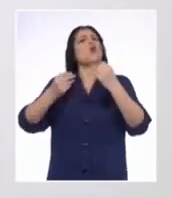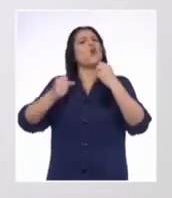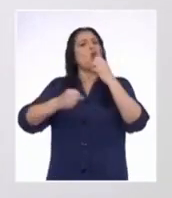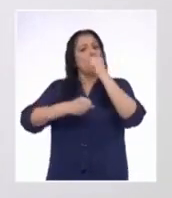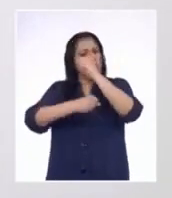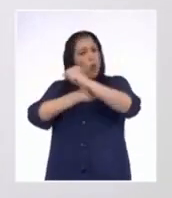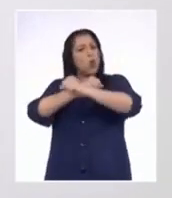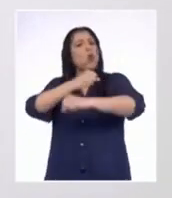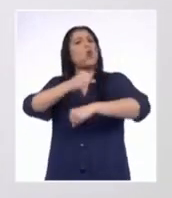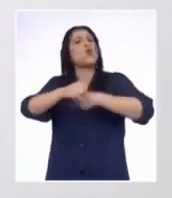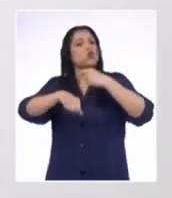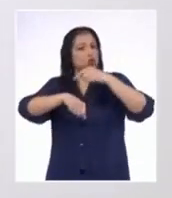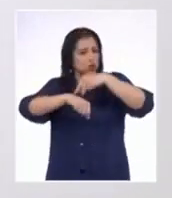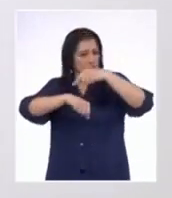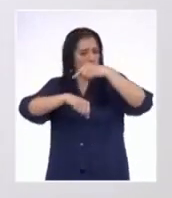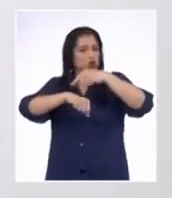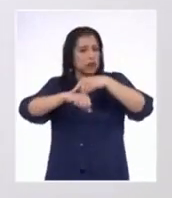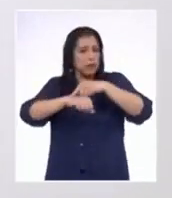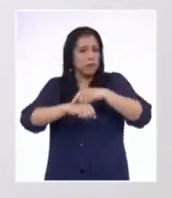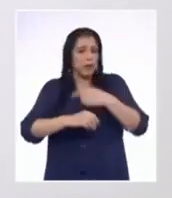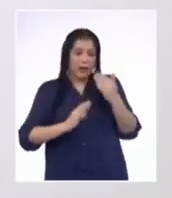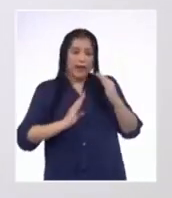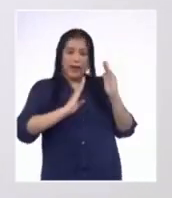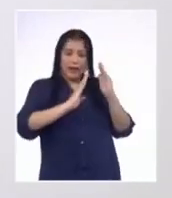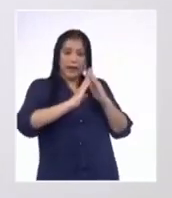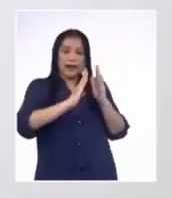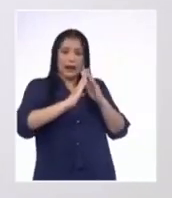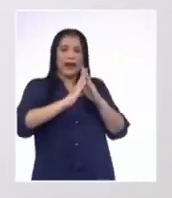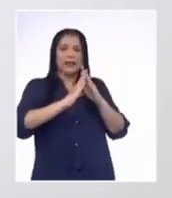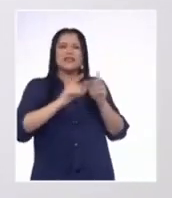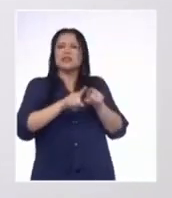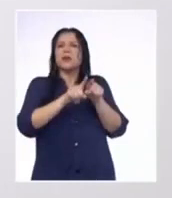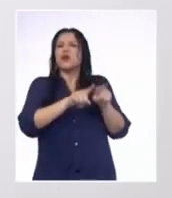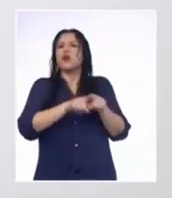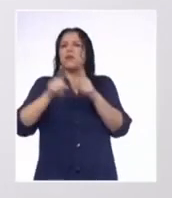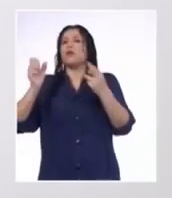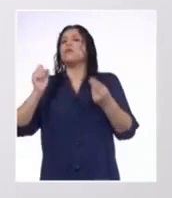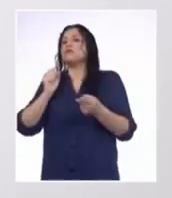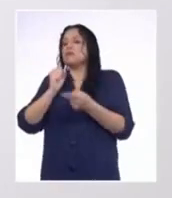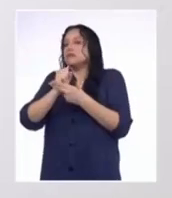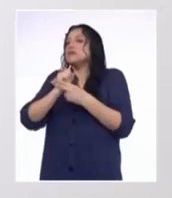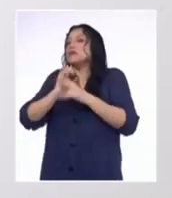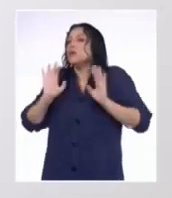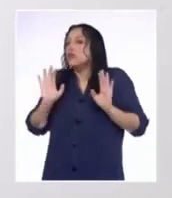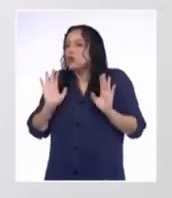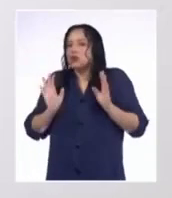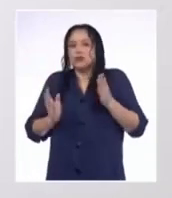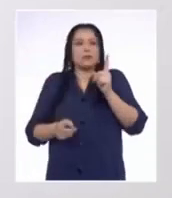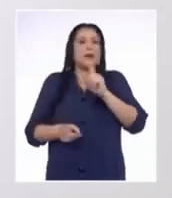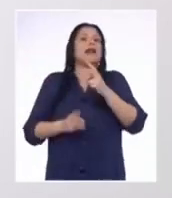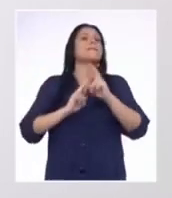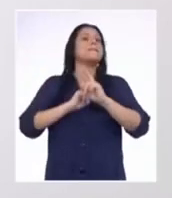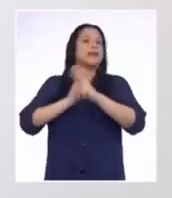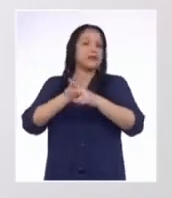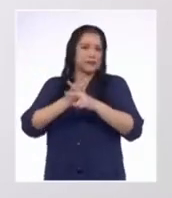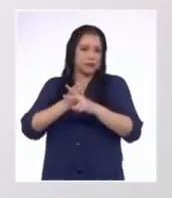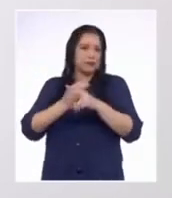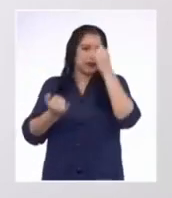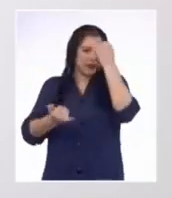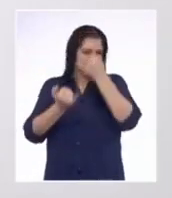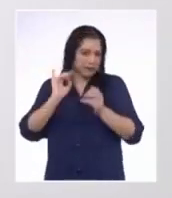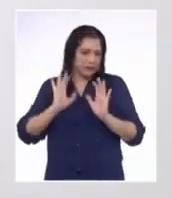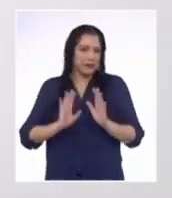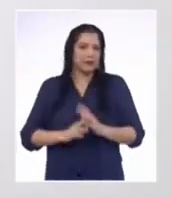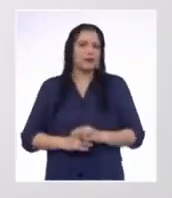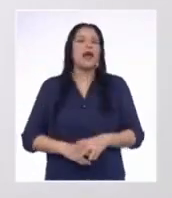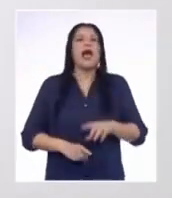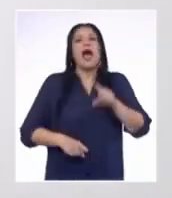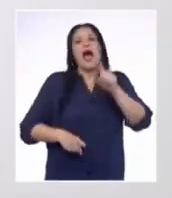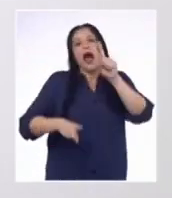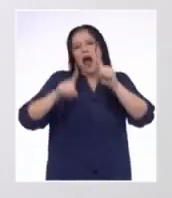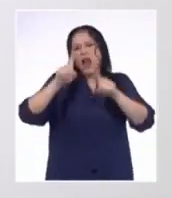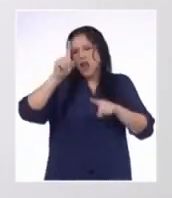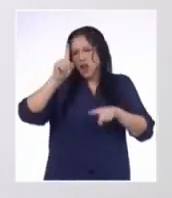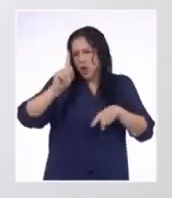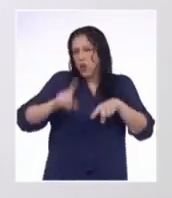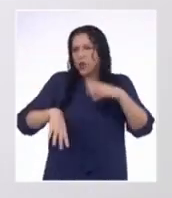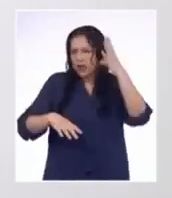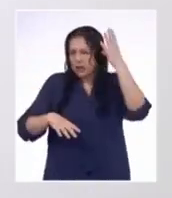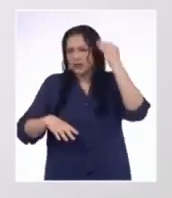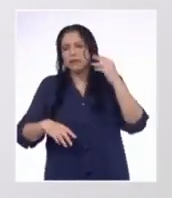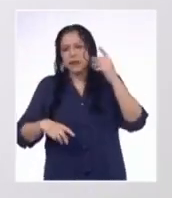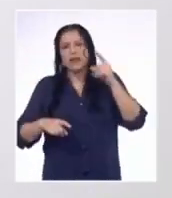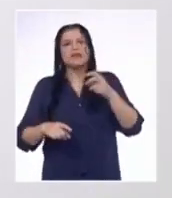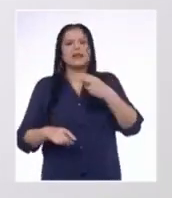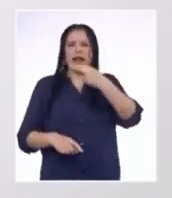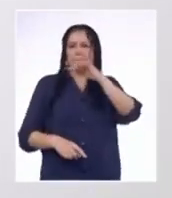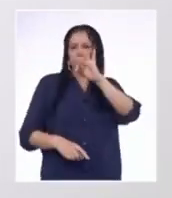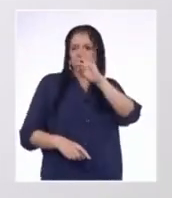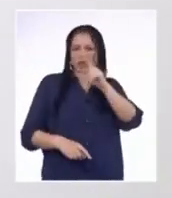periodo en el cual la propiedad misma se da como garantía del préstamo. En algunos casos, una hipoteca también